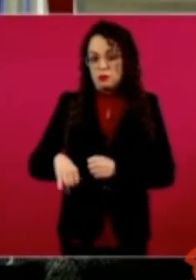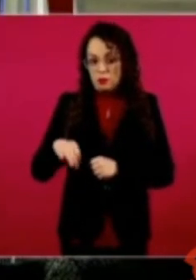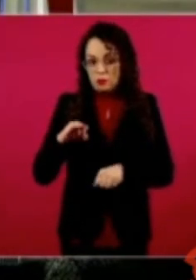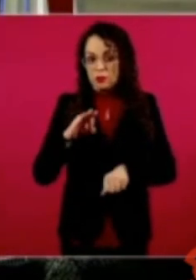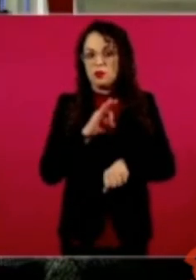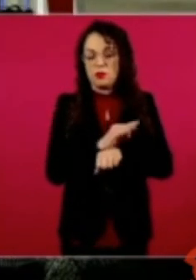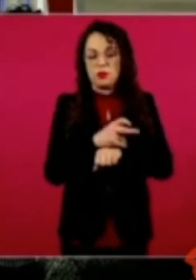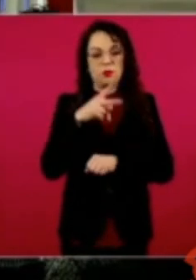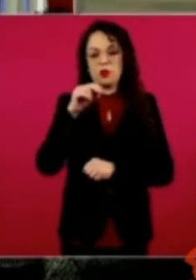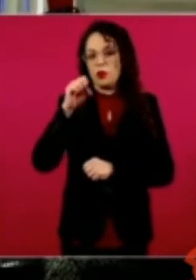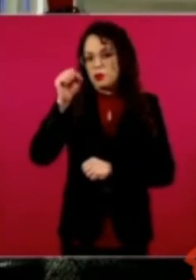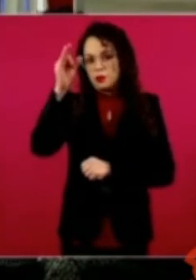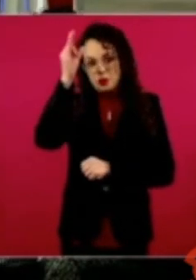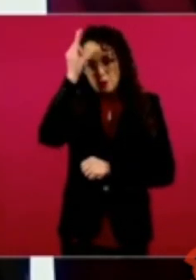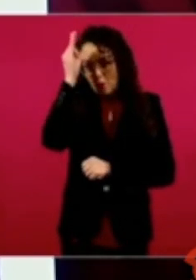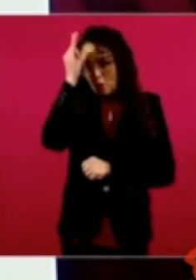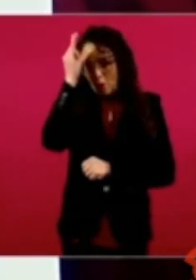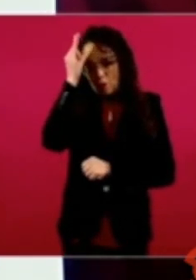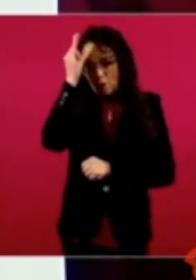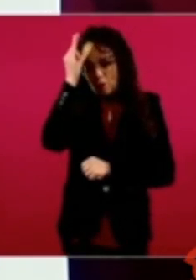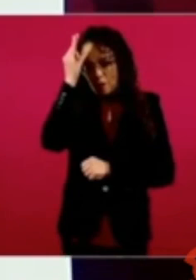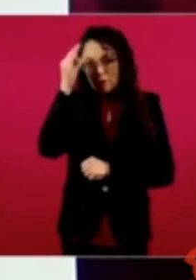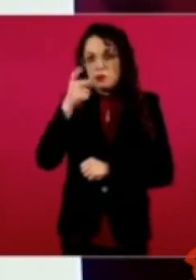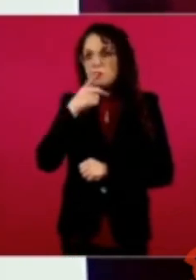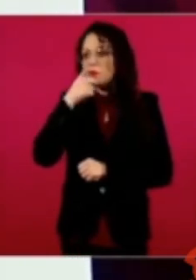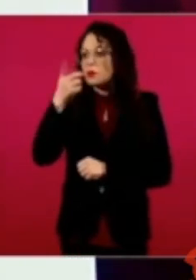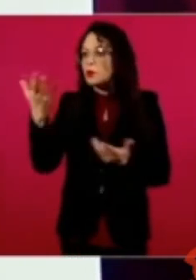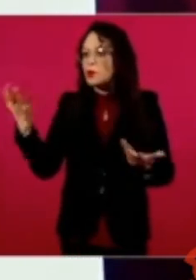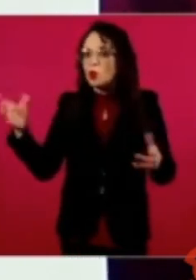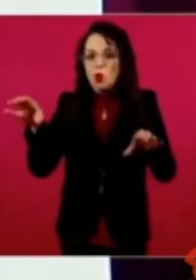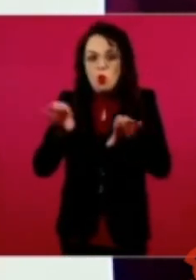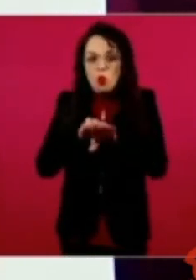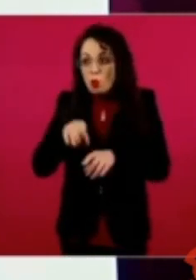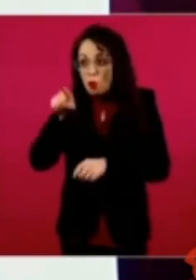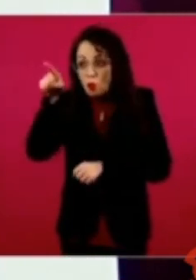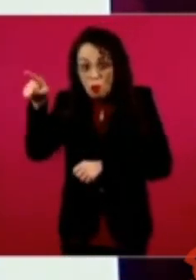no, se va a hacer un escándalo.